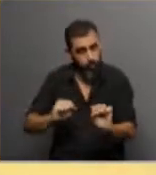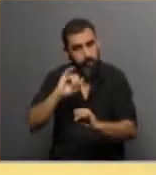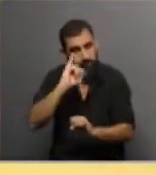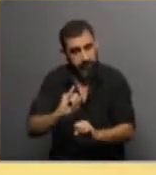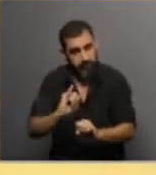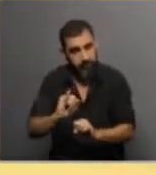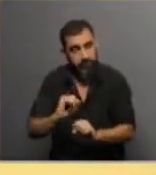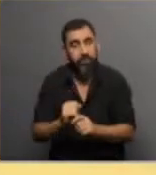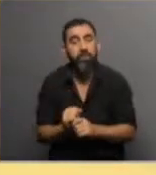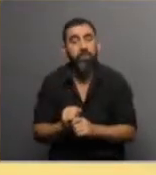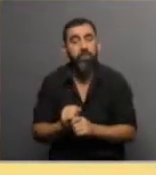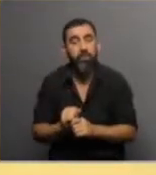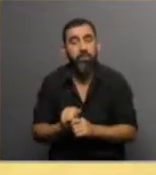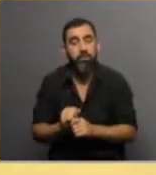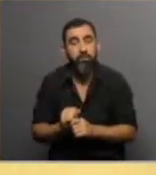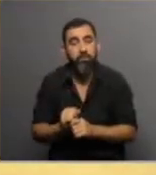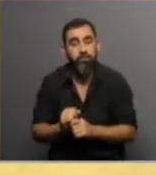hay que hacer la salvedad que,